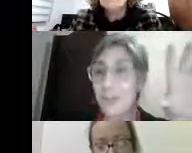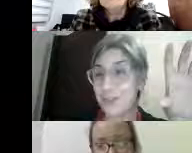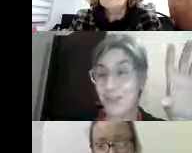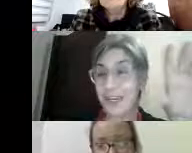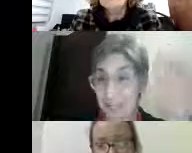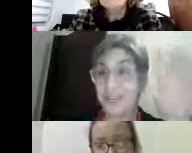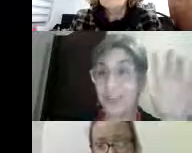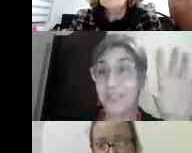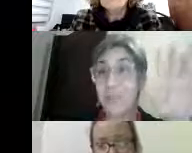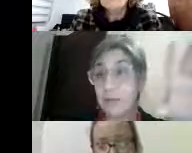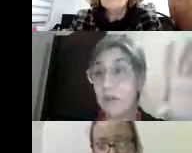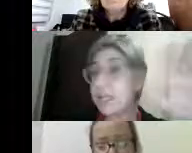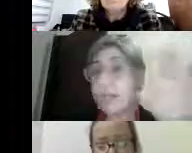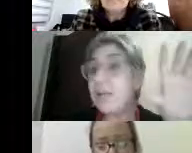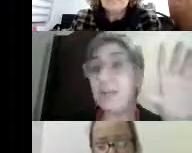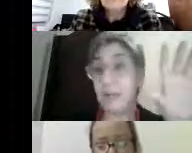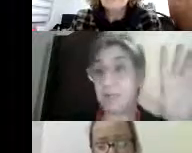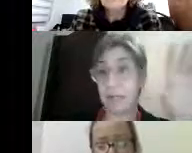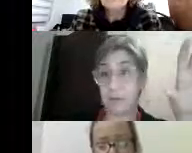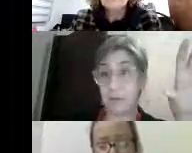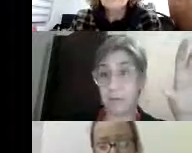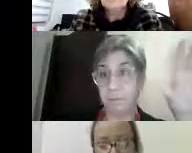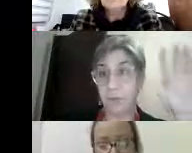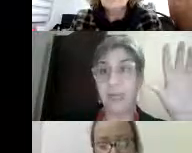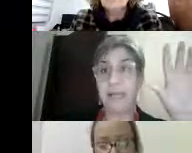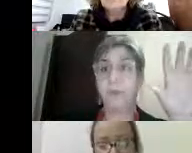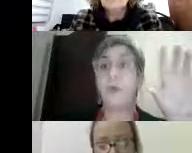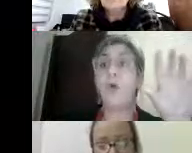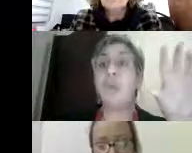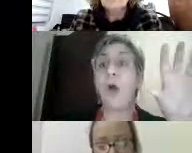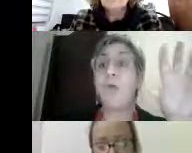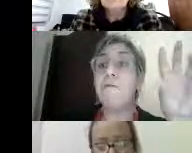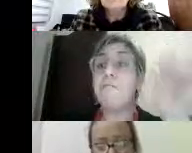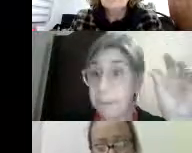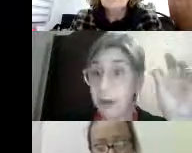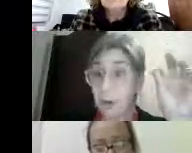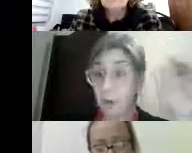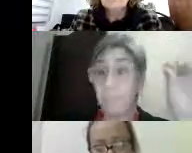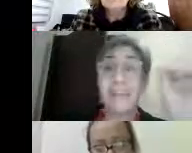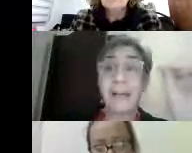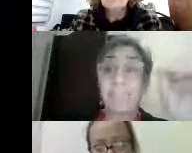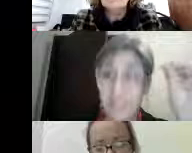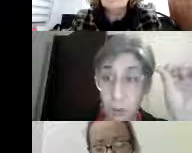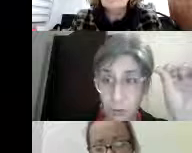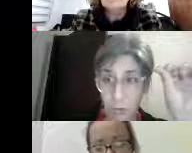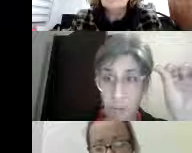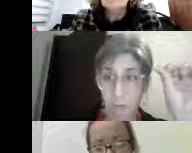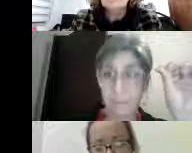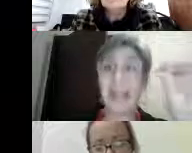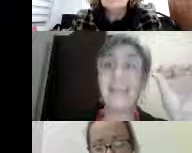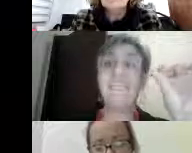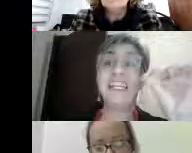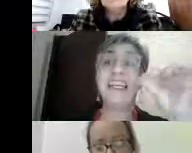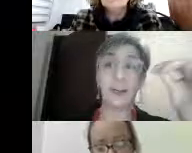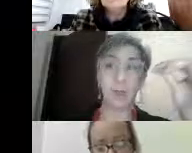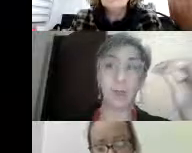pensando en los anticonceptivos, es como un anticonceptivo, ¿no? Uno usa un fármaco, un medicamento,